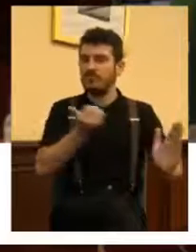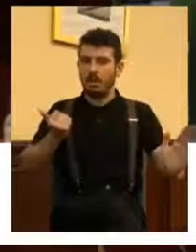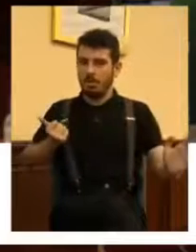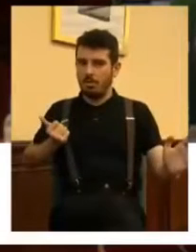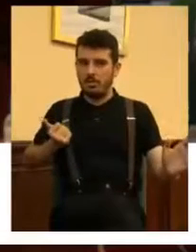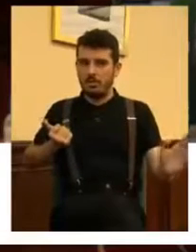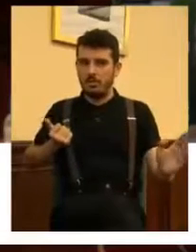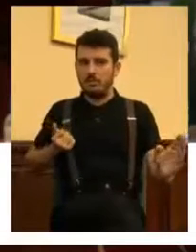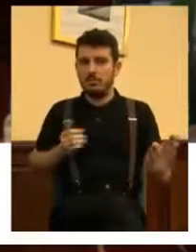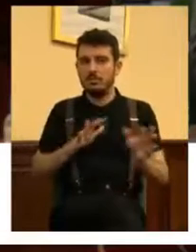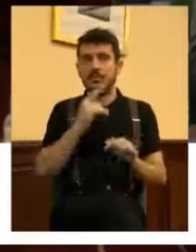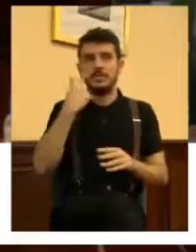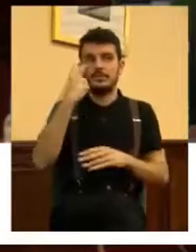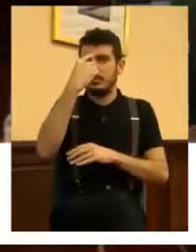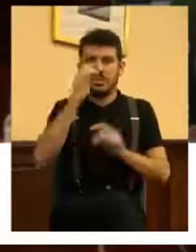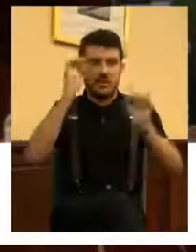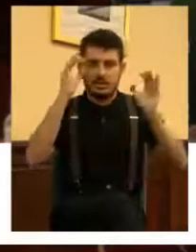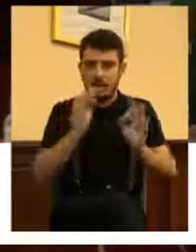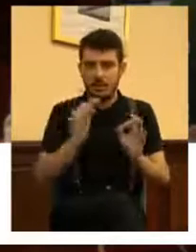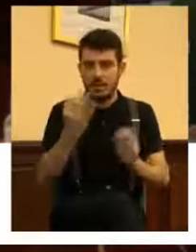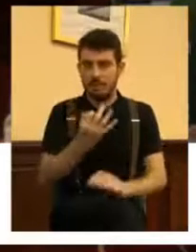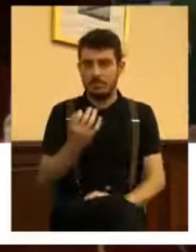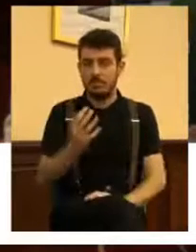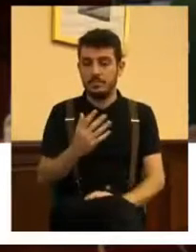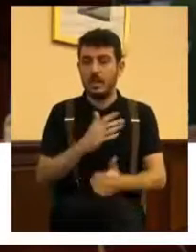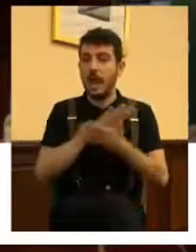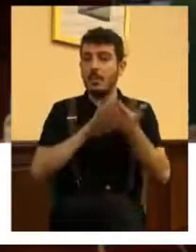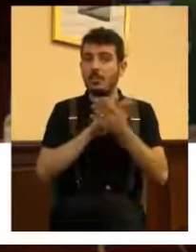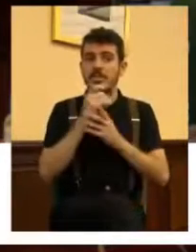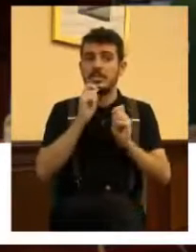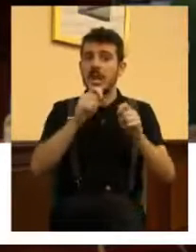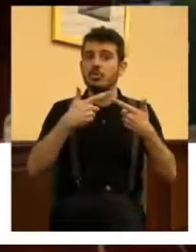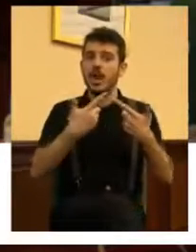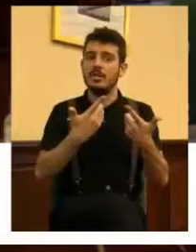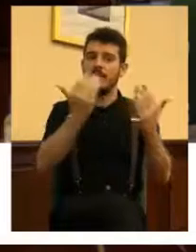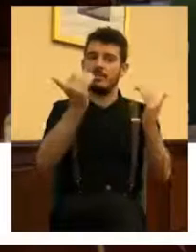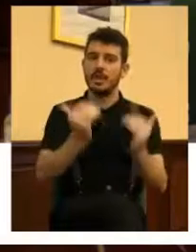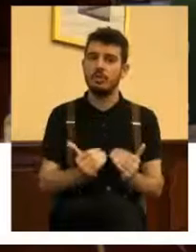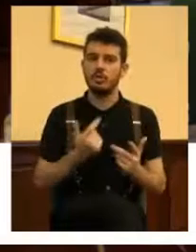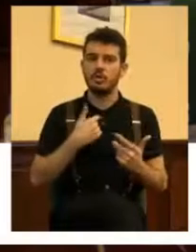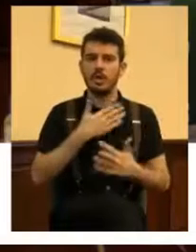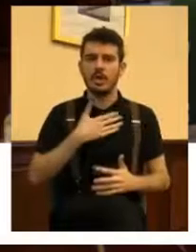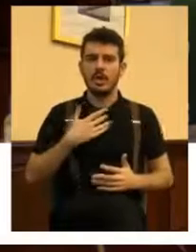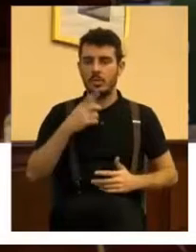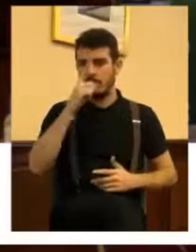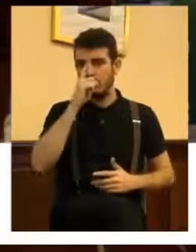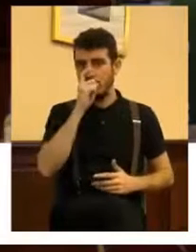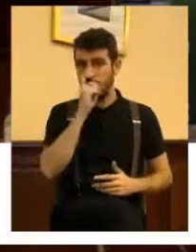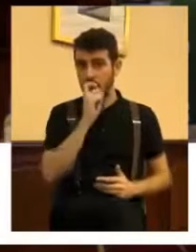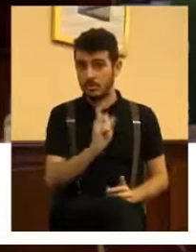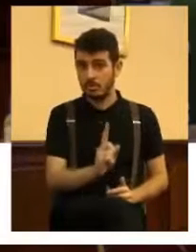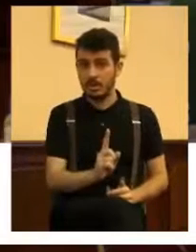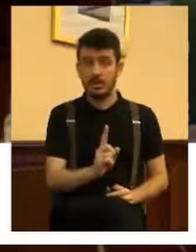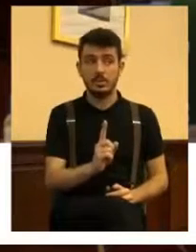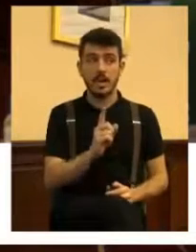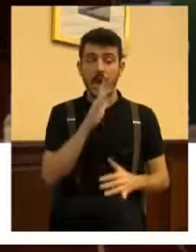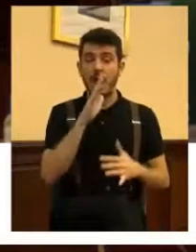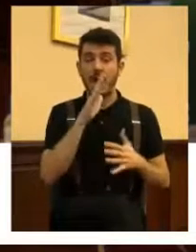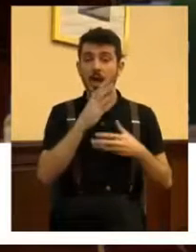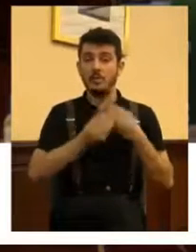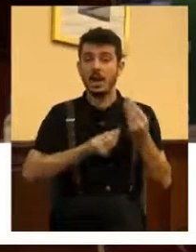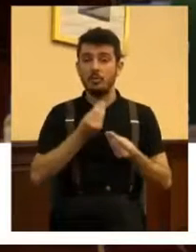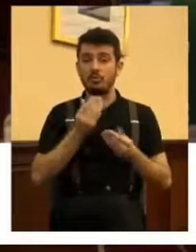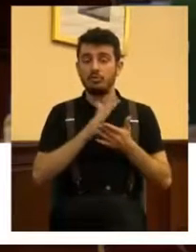de que sería obligado. Se habla de renaturalización, pero yo quiero recordar que estamos hablando de un estanque